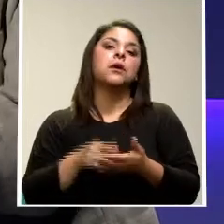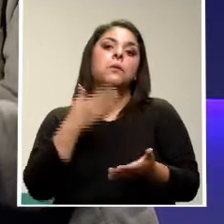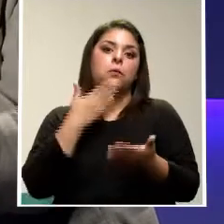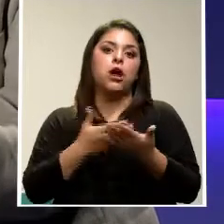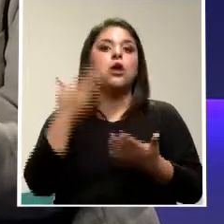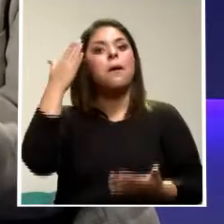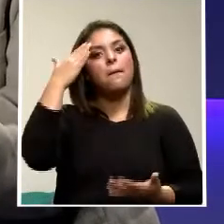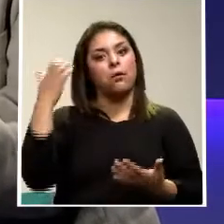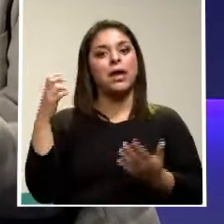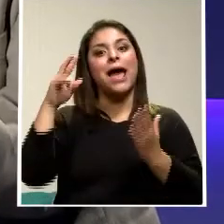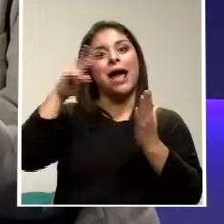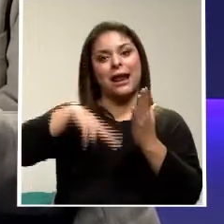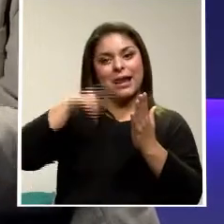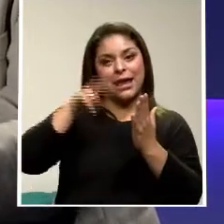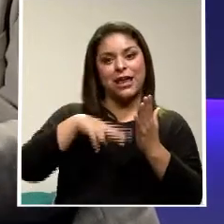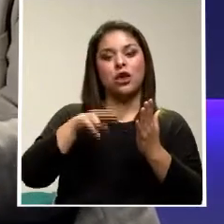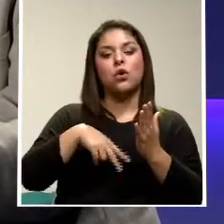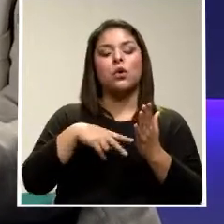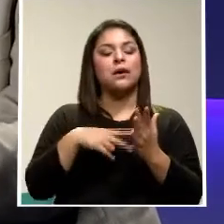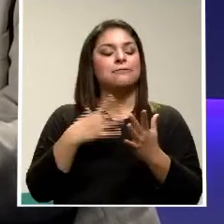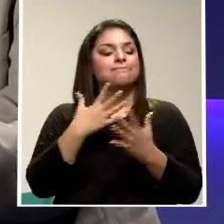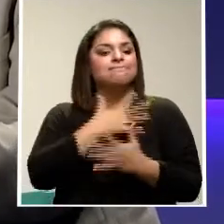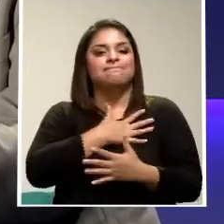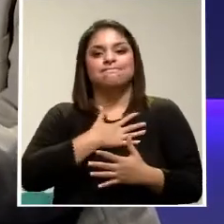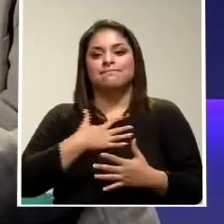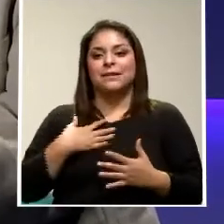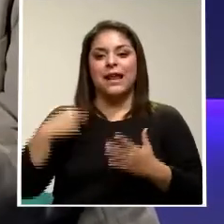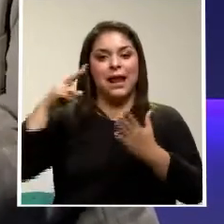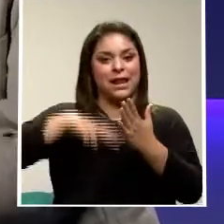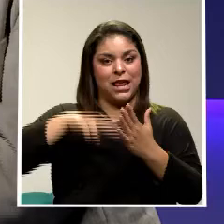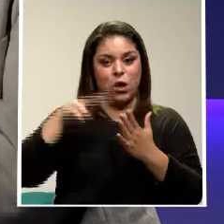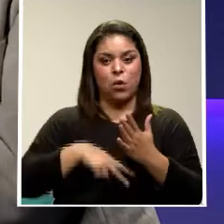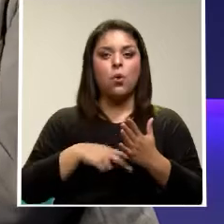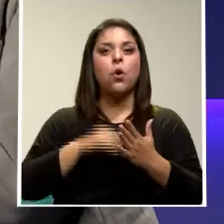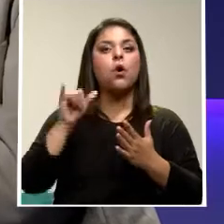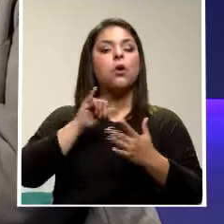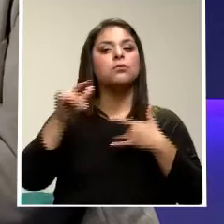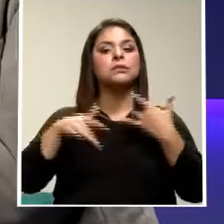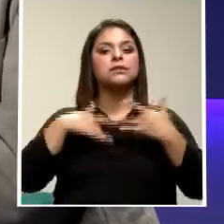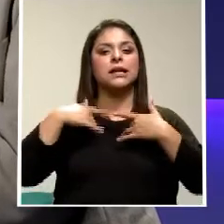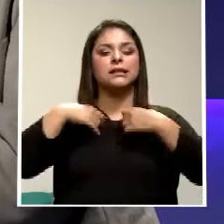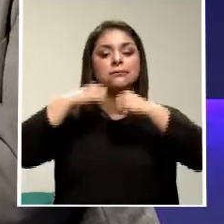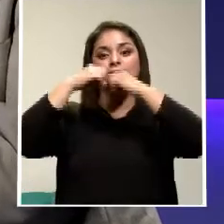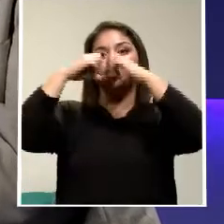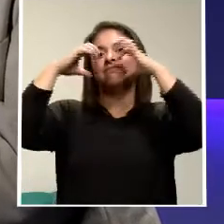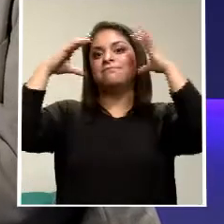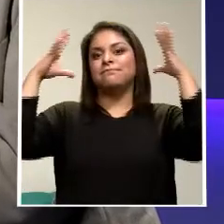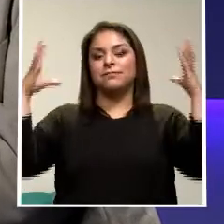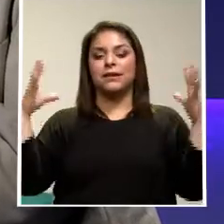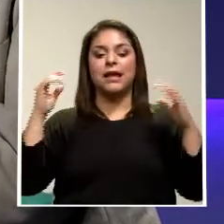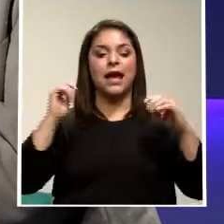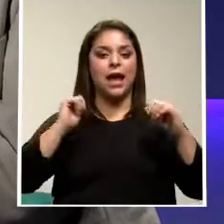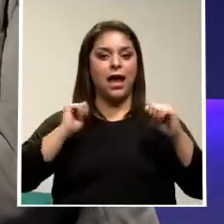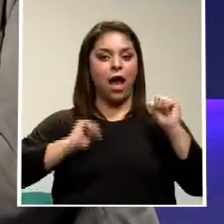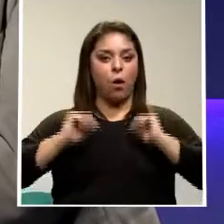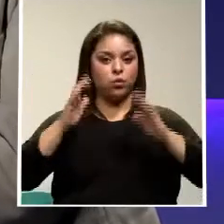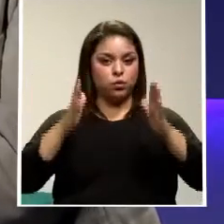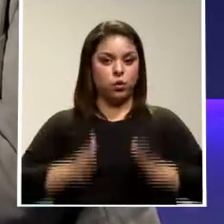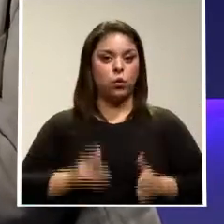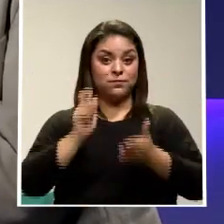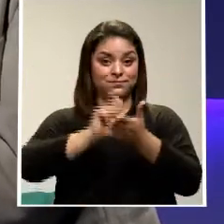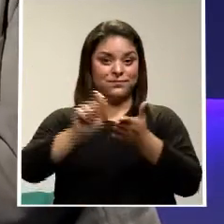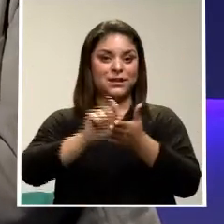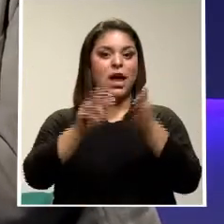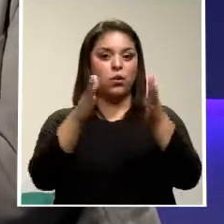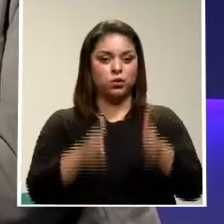Porque ha leído y porque se ha fascinado con la lectura. El deslumbramiento del autor, ¿verdad? Exactamente. Yo decía,